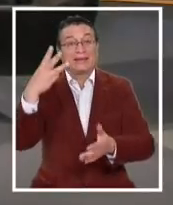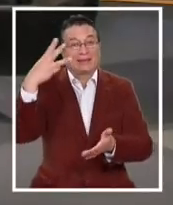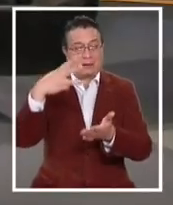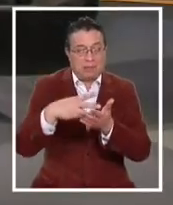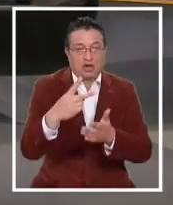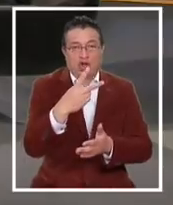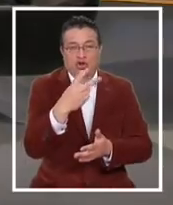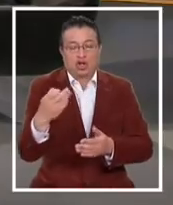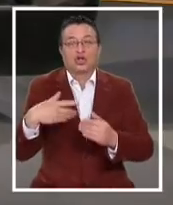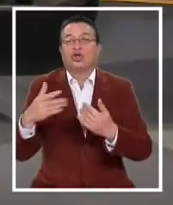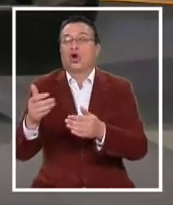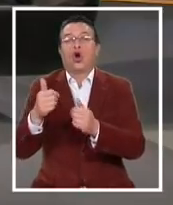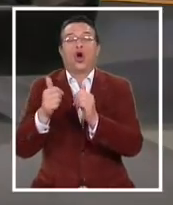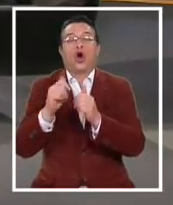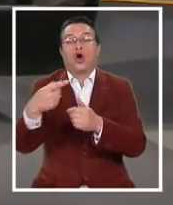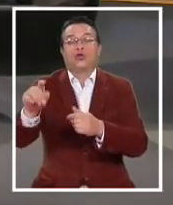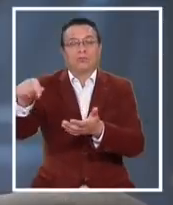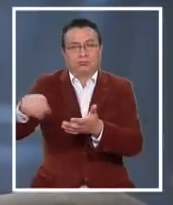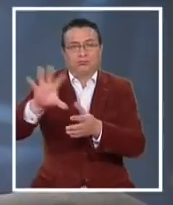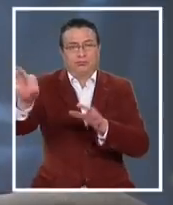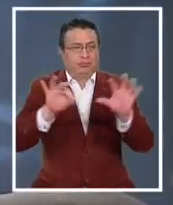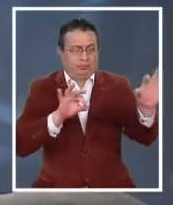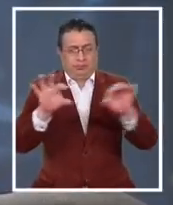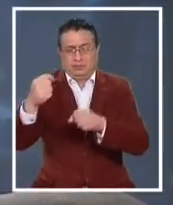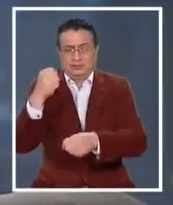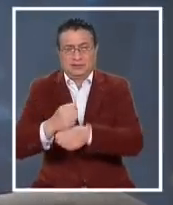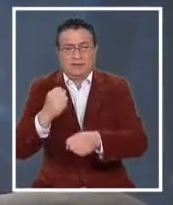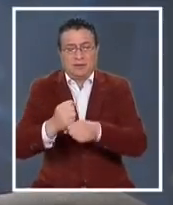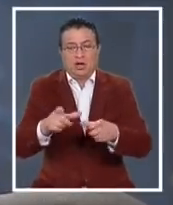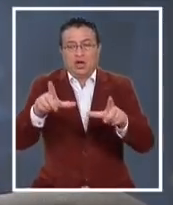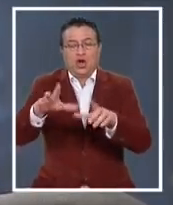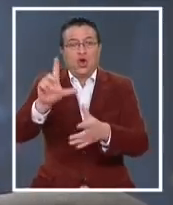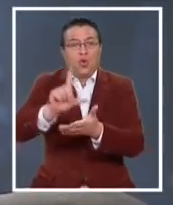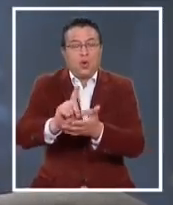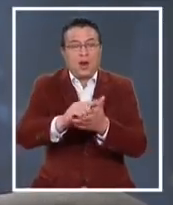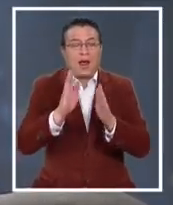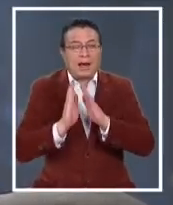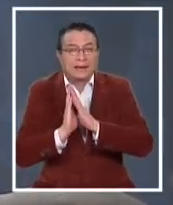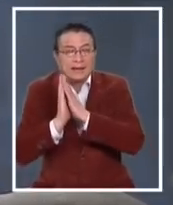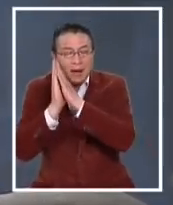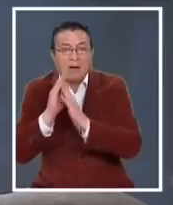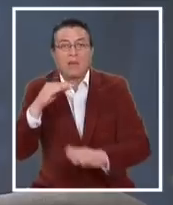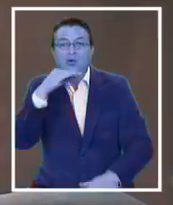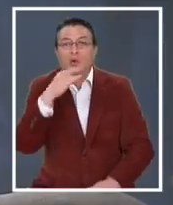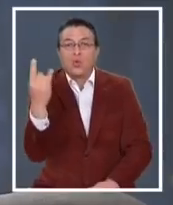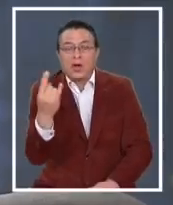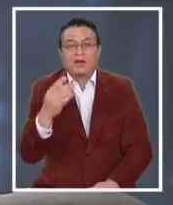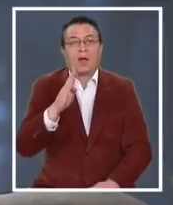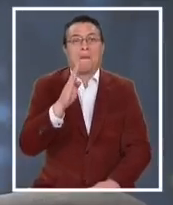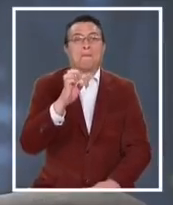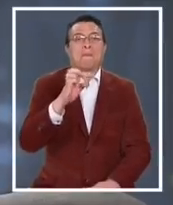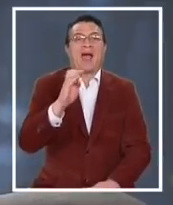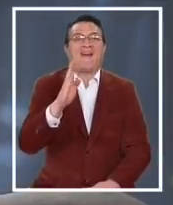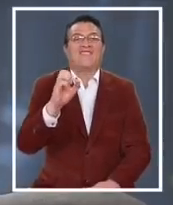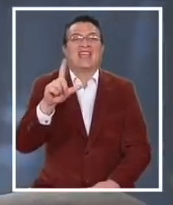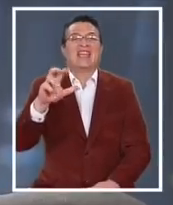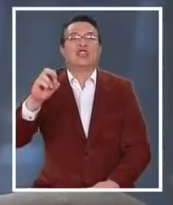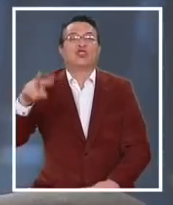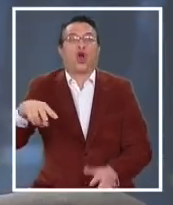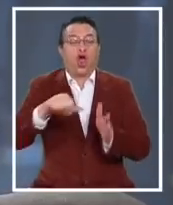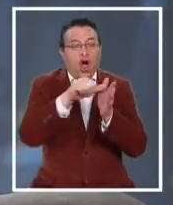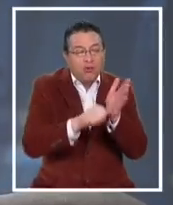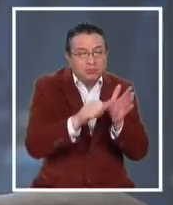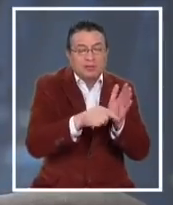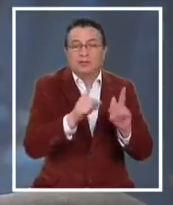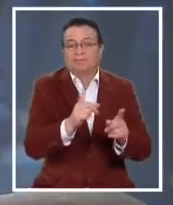Reconvirtiendo, trayendo colegas de todas partes, poniendo unidades en lugares inhabituales, camas en la urgencia, en pabellones, y con un esfuerzo